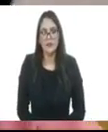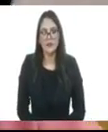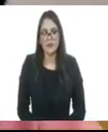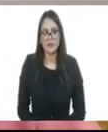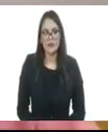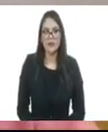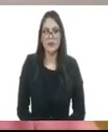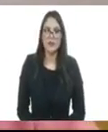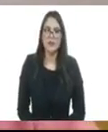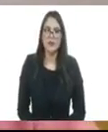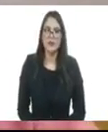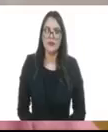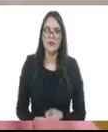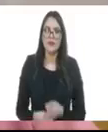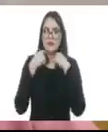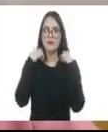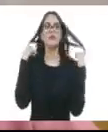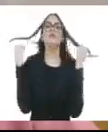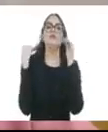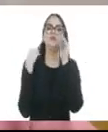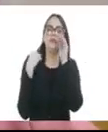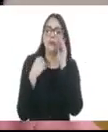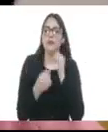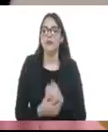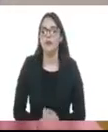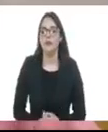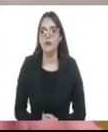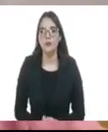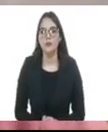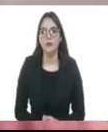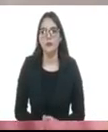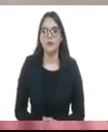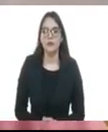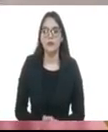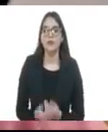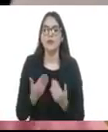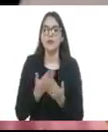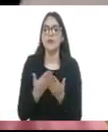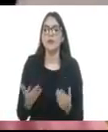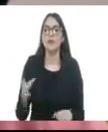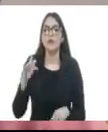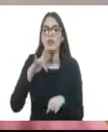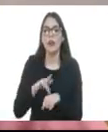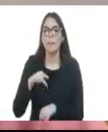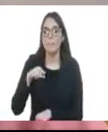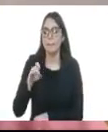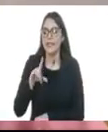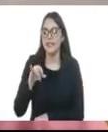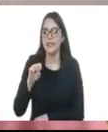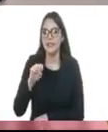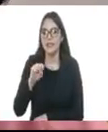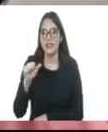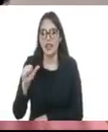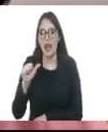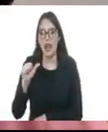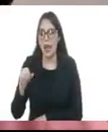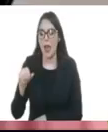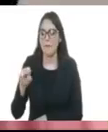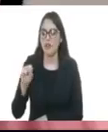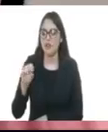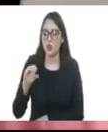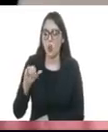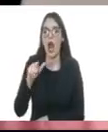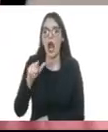Ahora vamos a escuchar a Melissa Amezcua, quien obtuvo